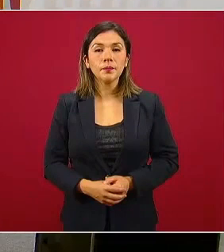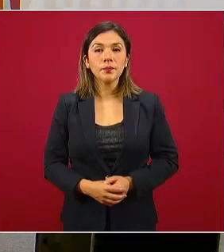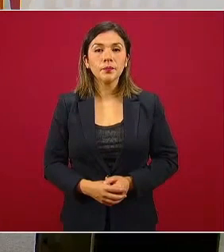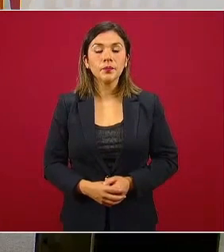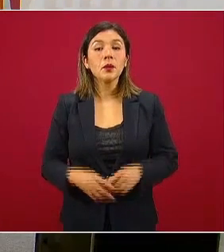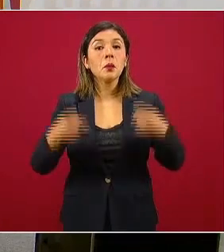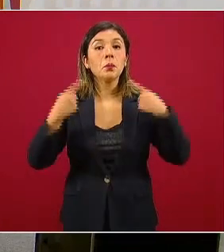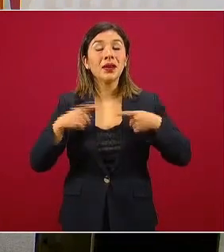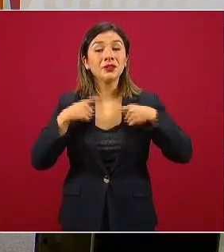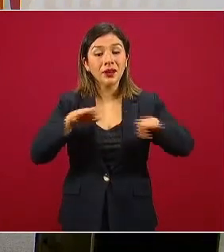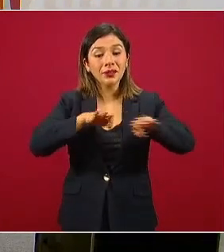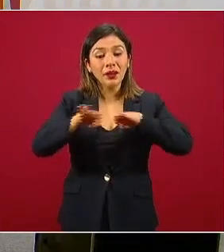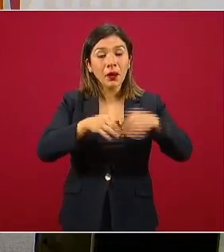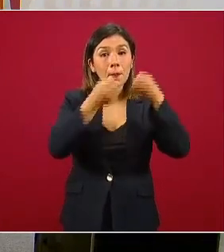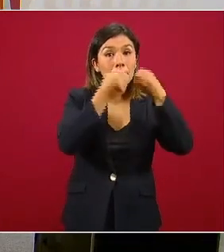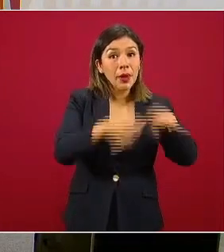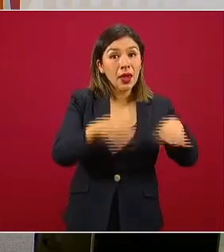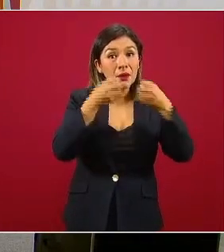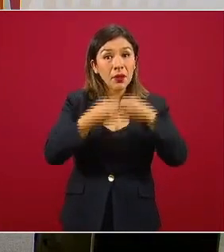en abril